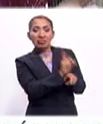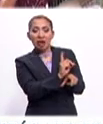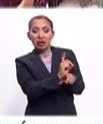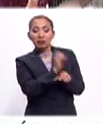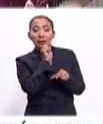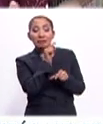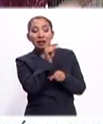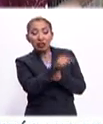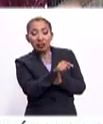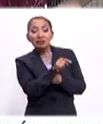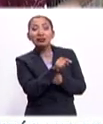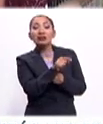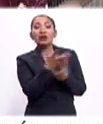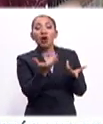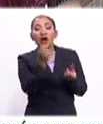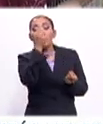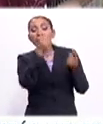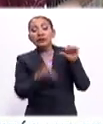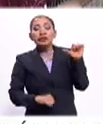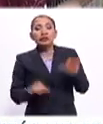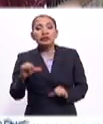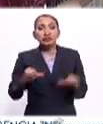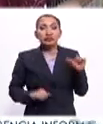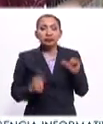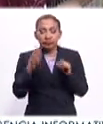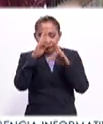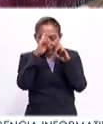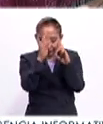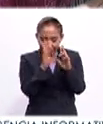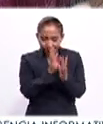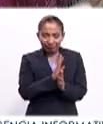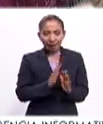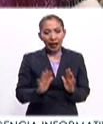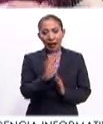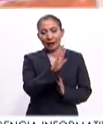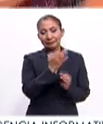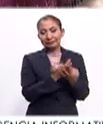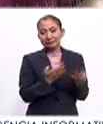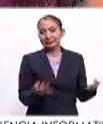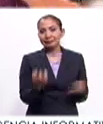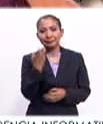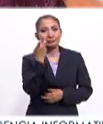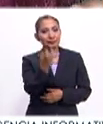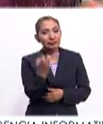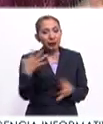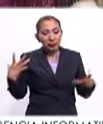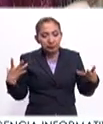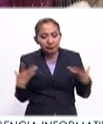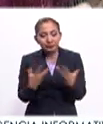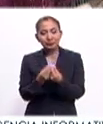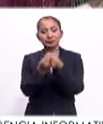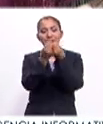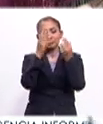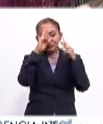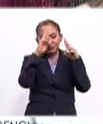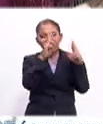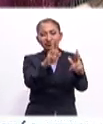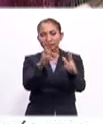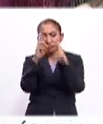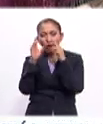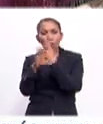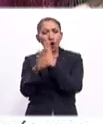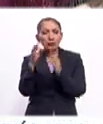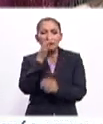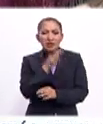diario, sino también con ciertas actividades ceremoniales, ¿no? Claro. Y todo este conjunto de ceremonias,